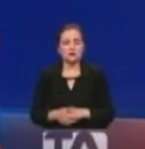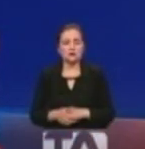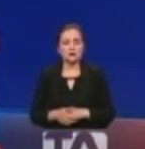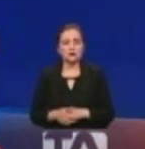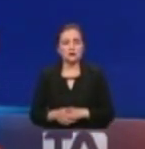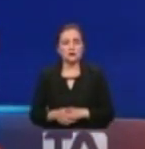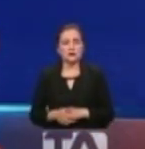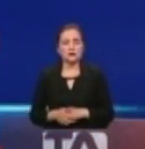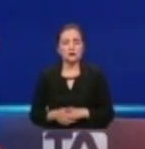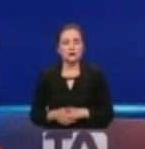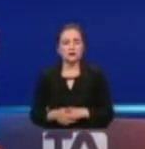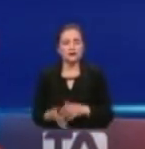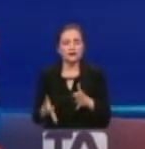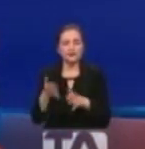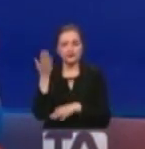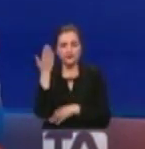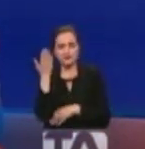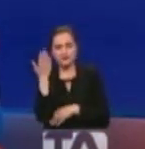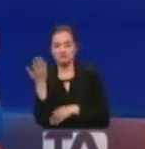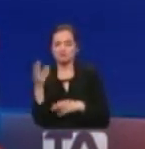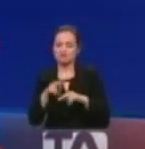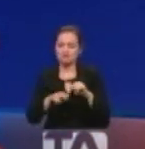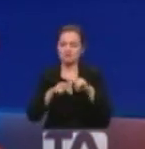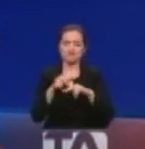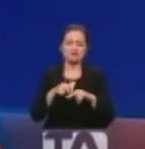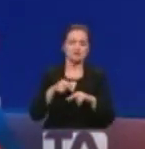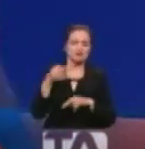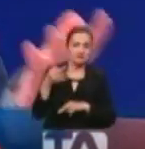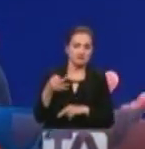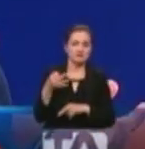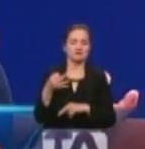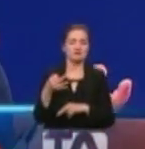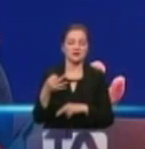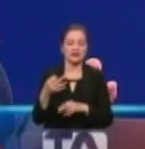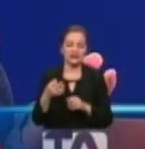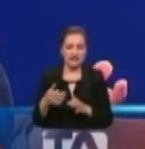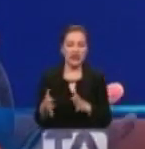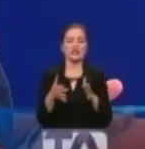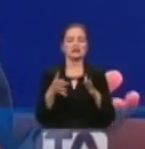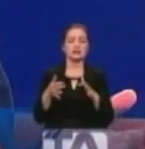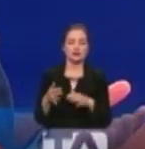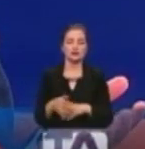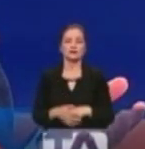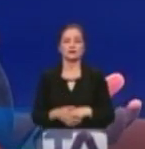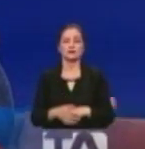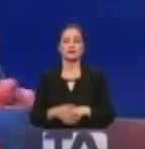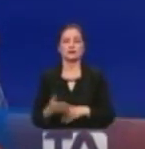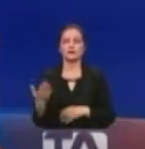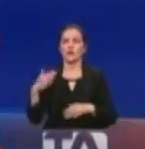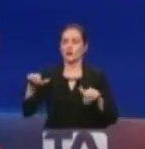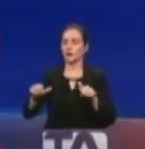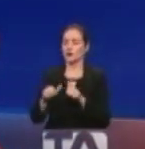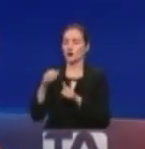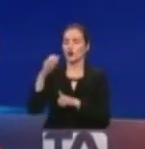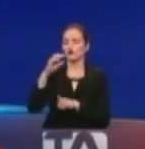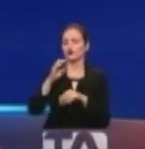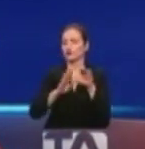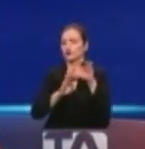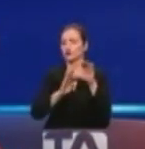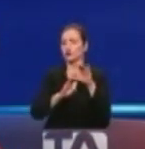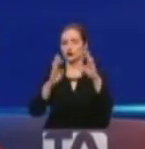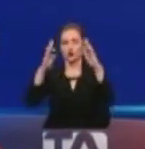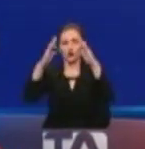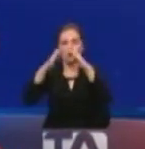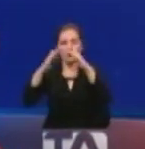de varias posibilidades del alcalde llevar a cabo. Era uno que venía desde el Valle de Cumbayá y Tumbaco y tres que